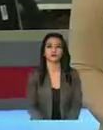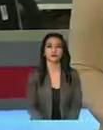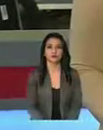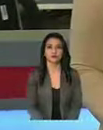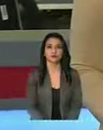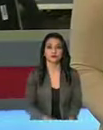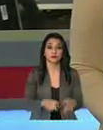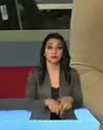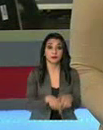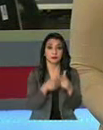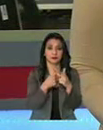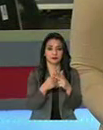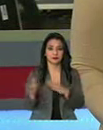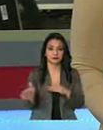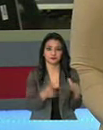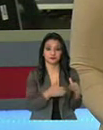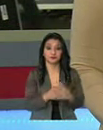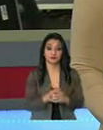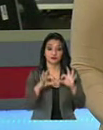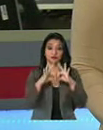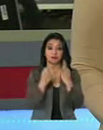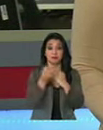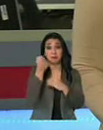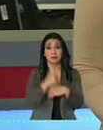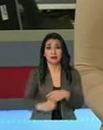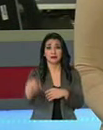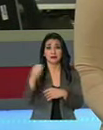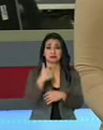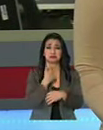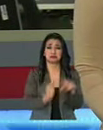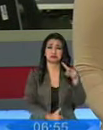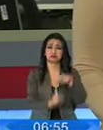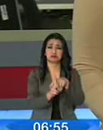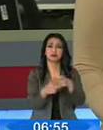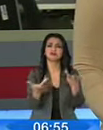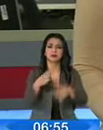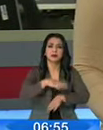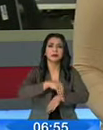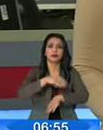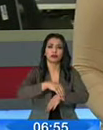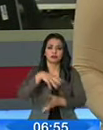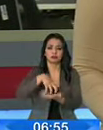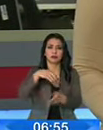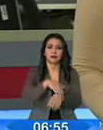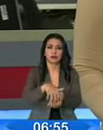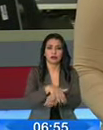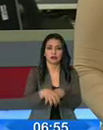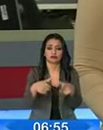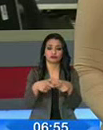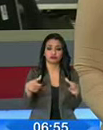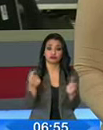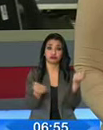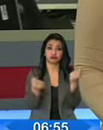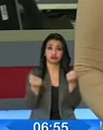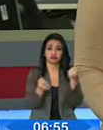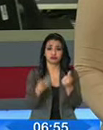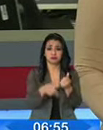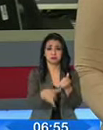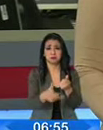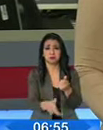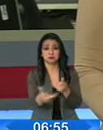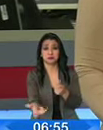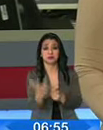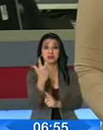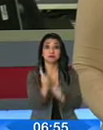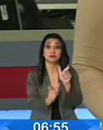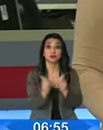Iniciamos contándoles que un viaje familiar terminó en tragedia en Quevedo, provincia de Los Ríos. Un vehículo tipo furgón se volcó dejando